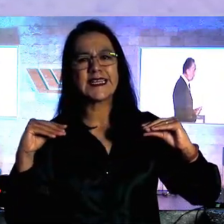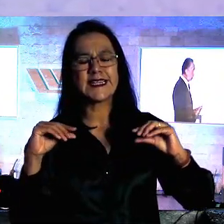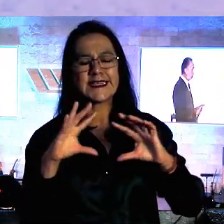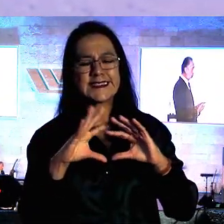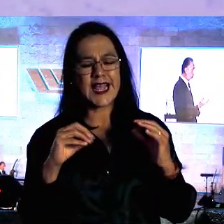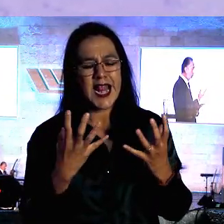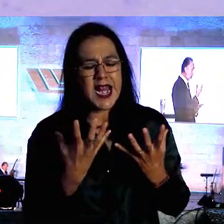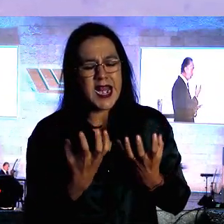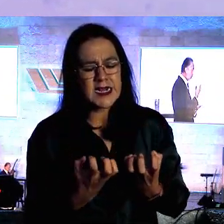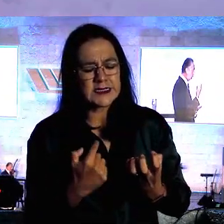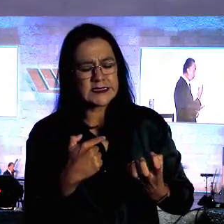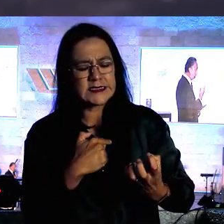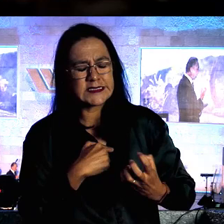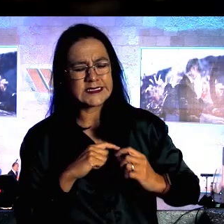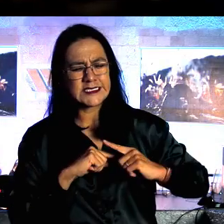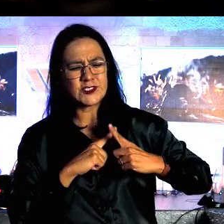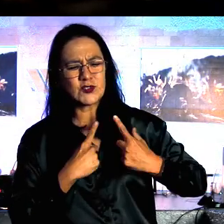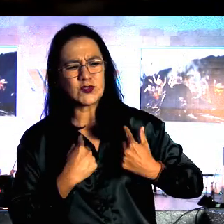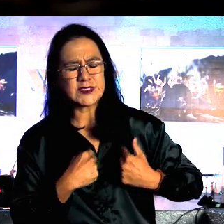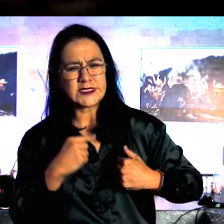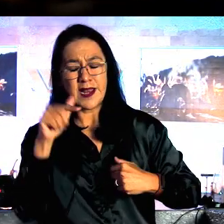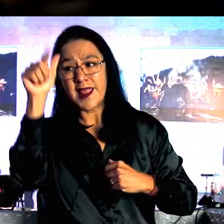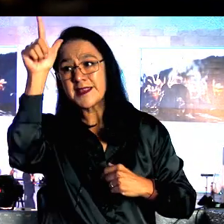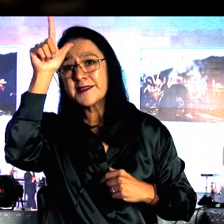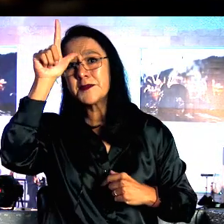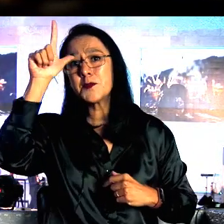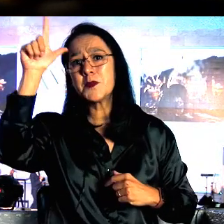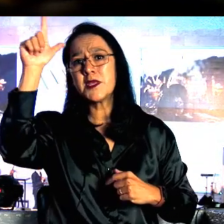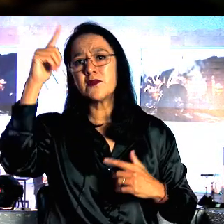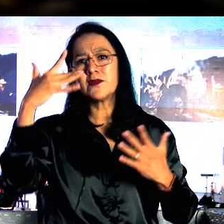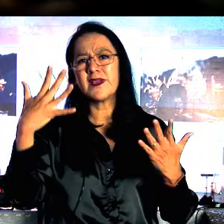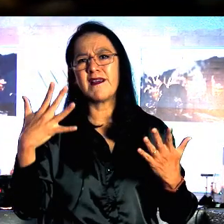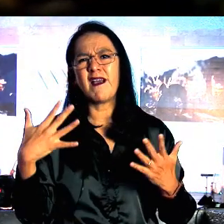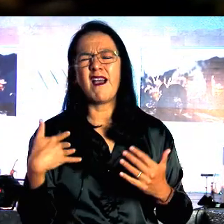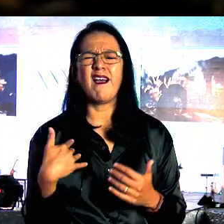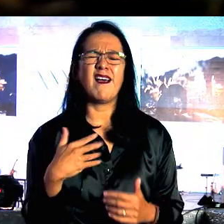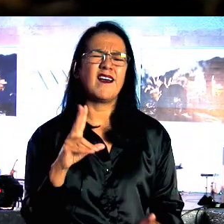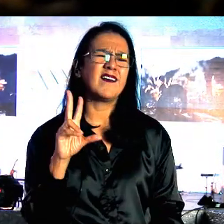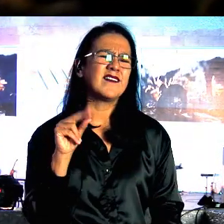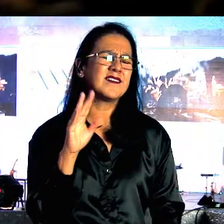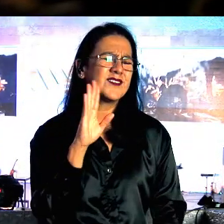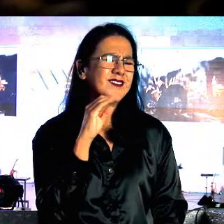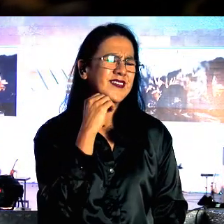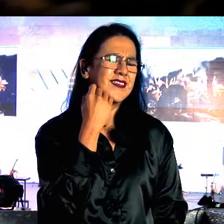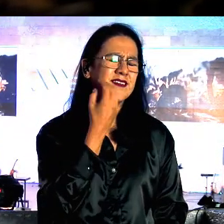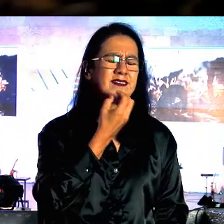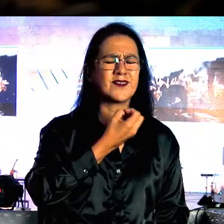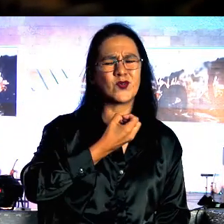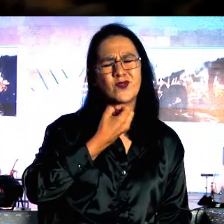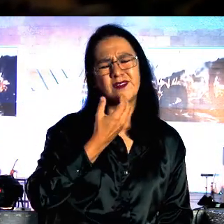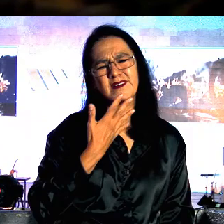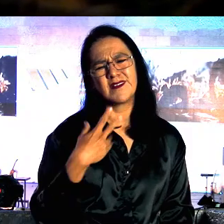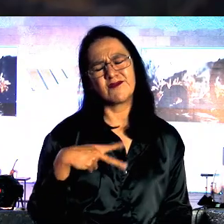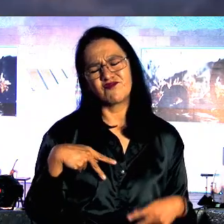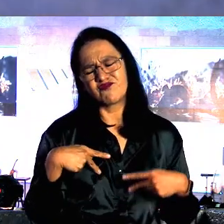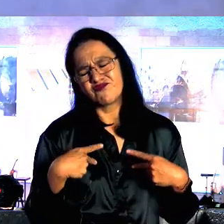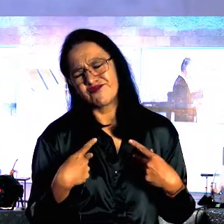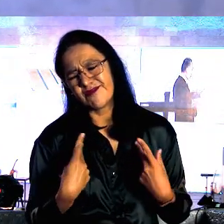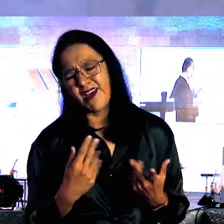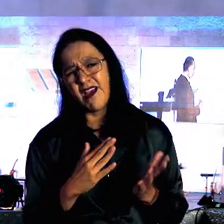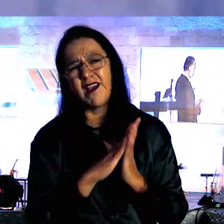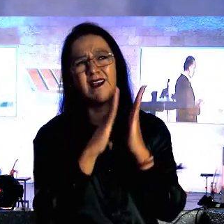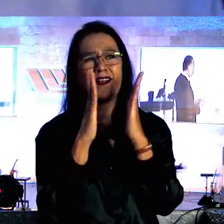Y a lo mejor tú piensas, es que no tengo ganas de orar, no tengo ganas de alabar al Señor,